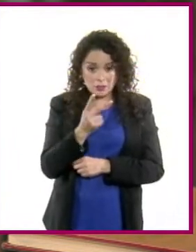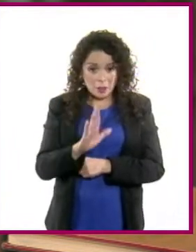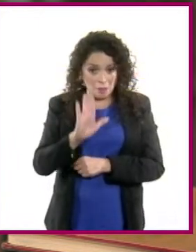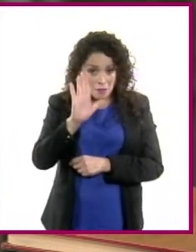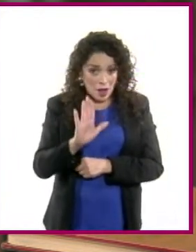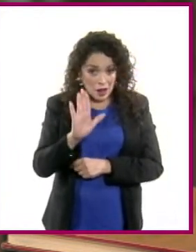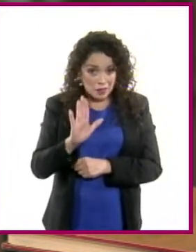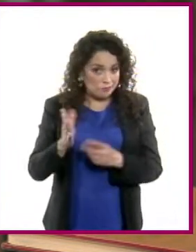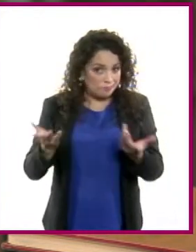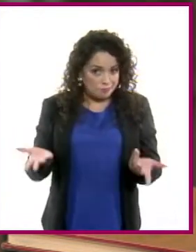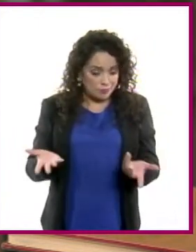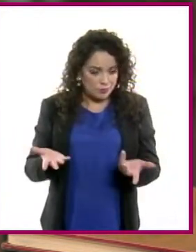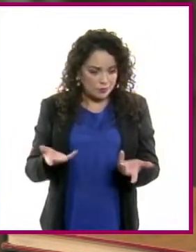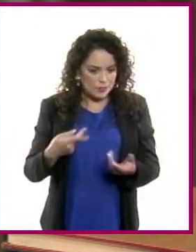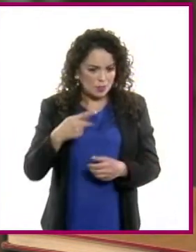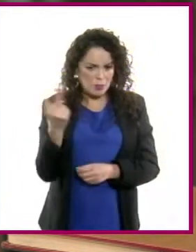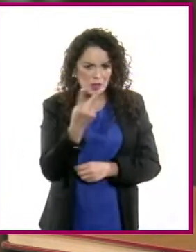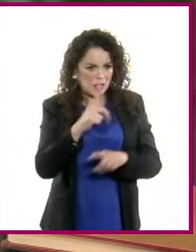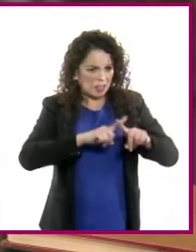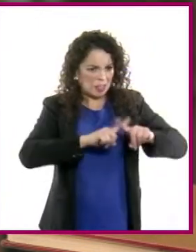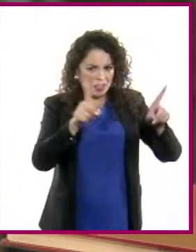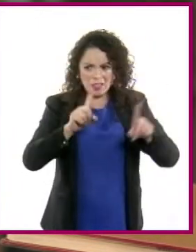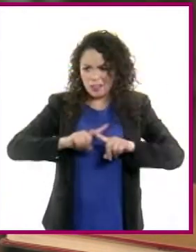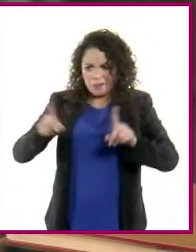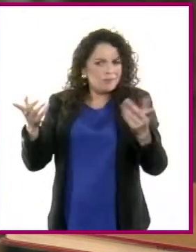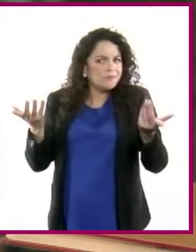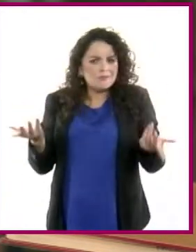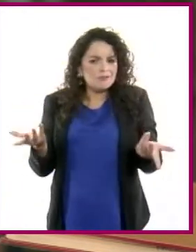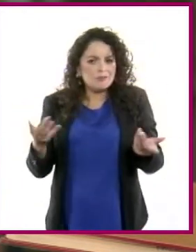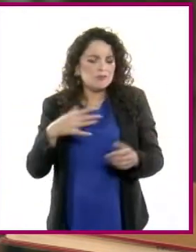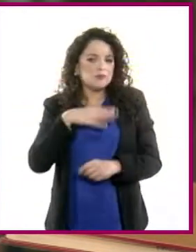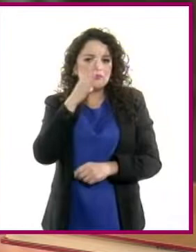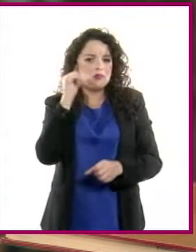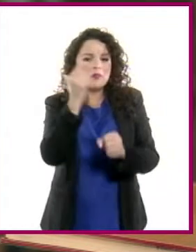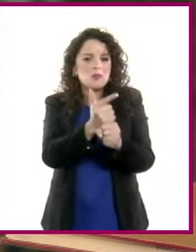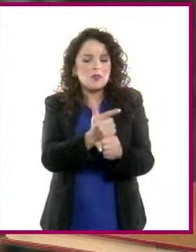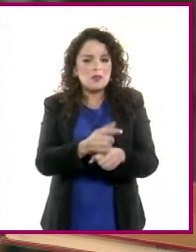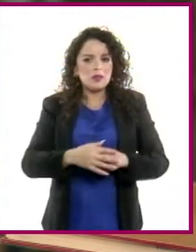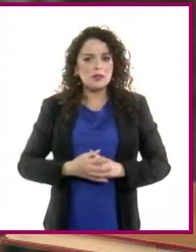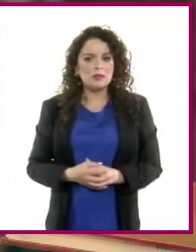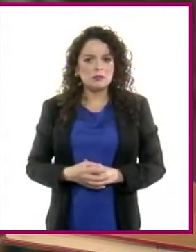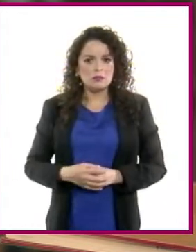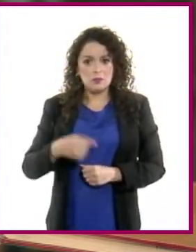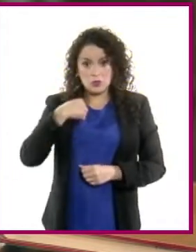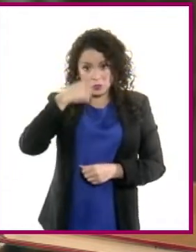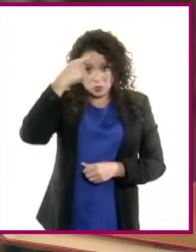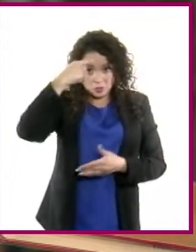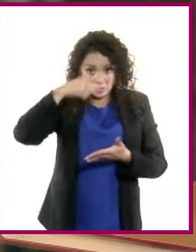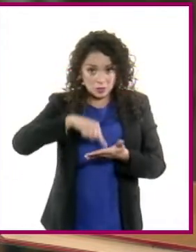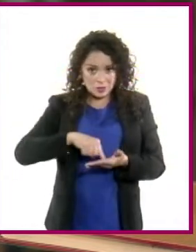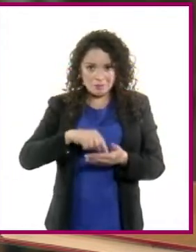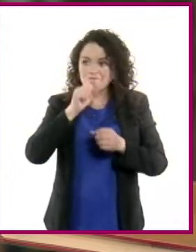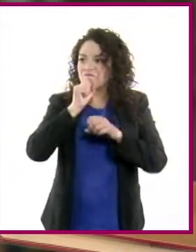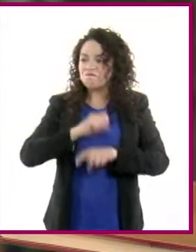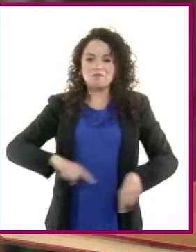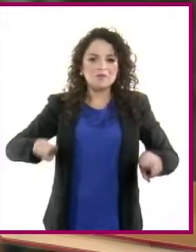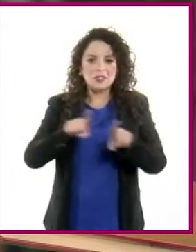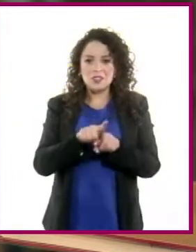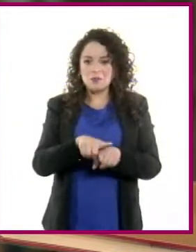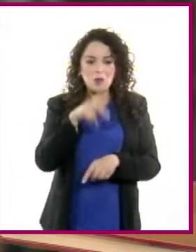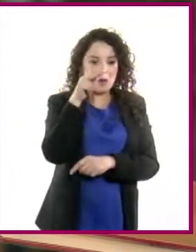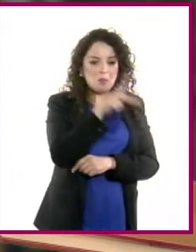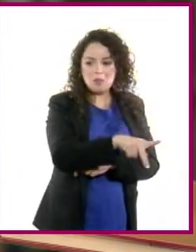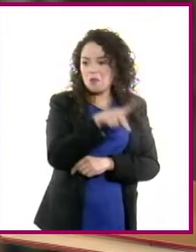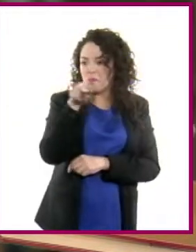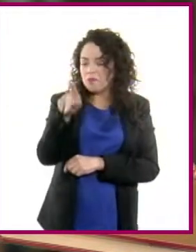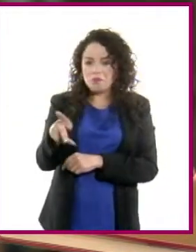de poder ver en qué son distintos la agresividad y la violencia, señor. A mí me parece que son la misma cosa. Si